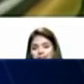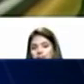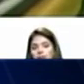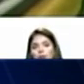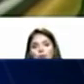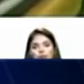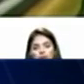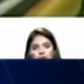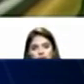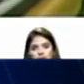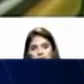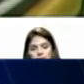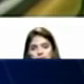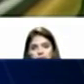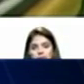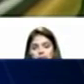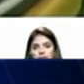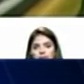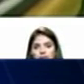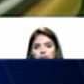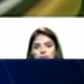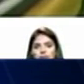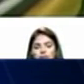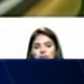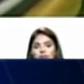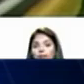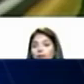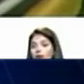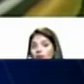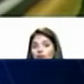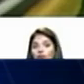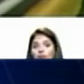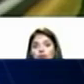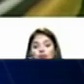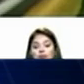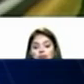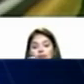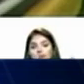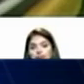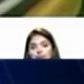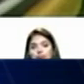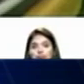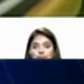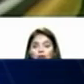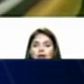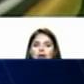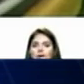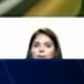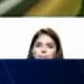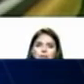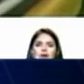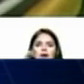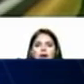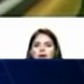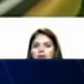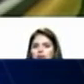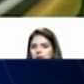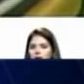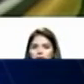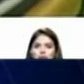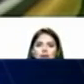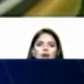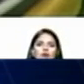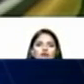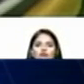destacados: el levantamiento de la información sistematizada que describa y caracterice los hechos